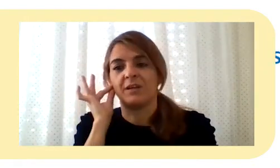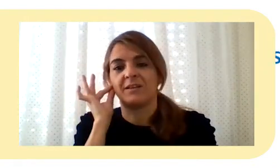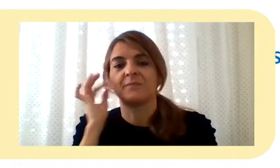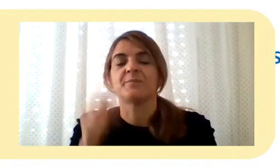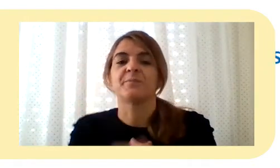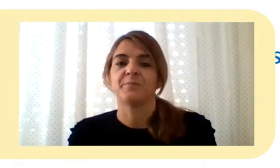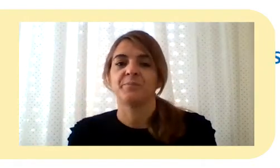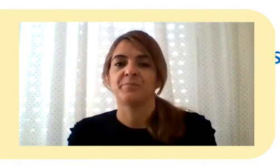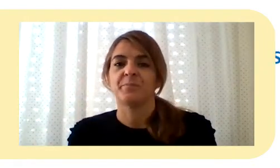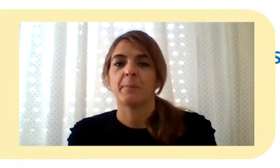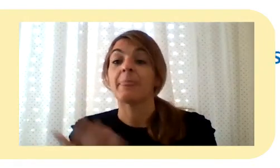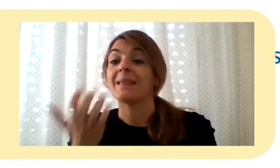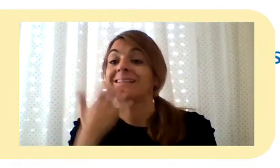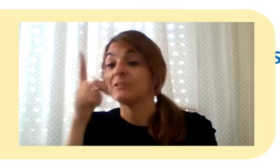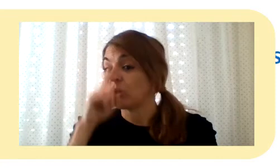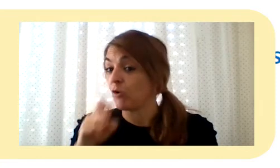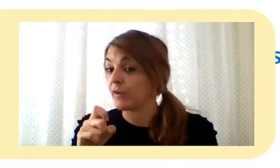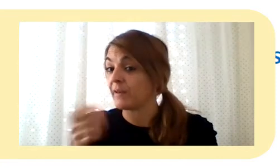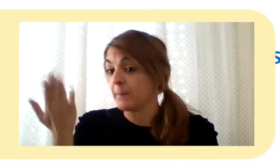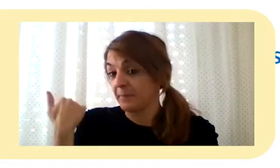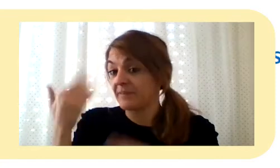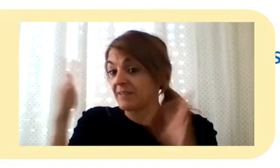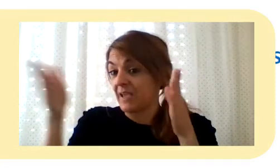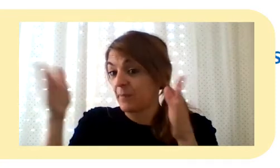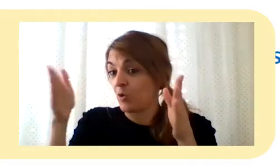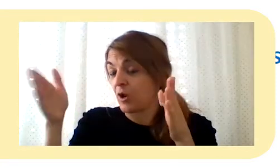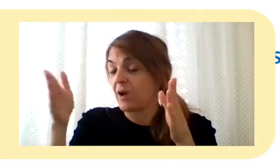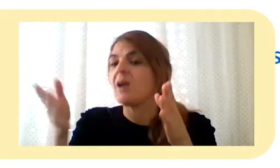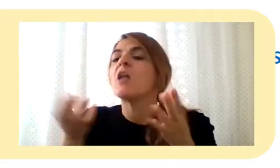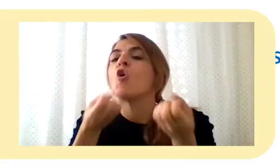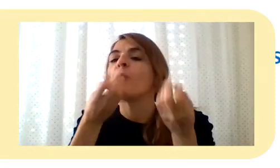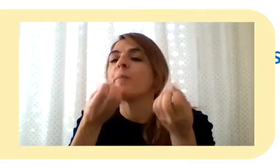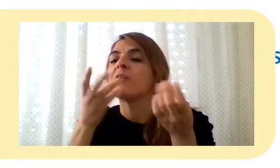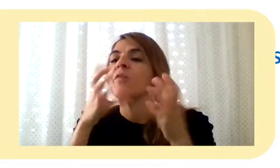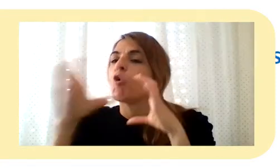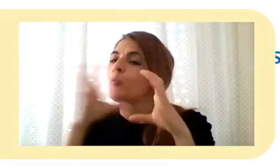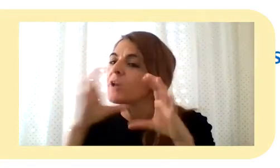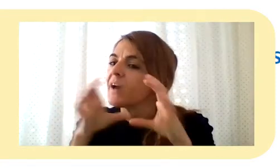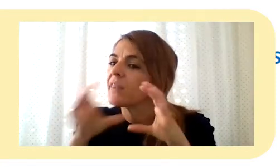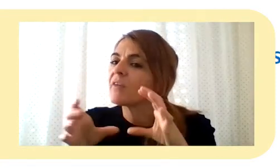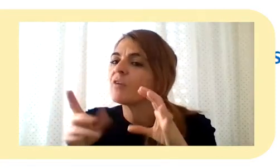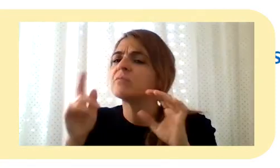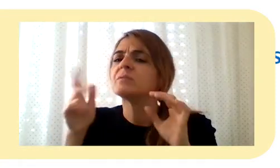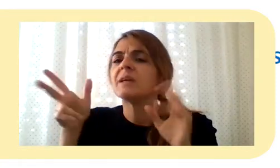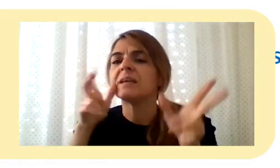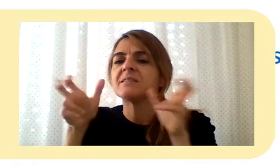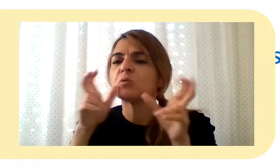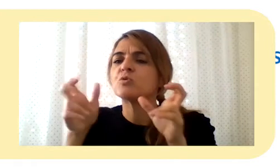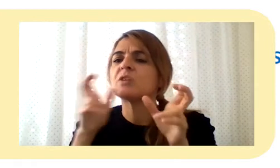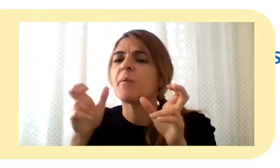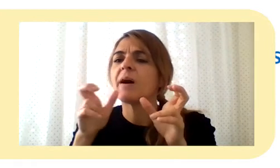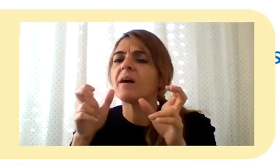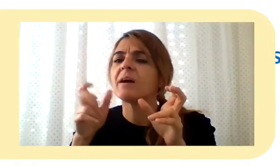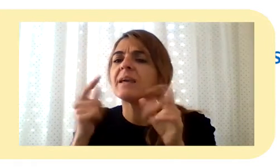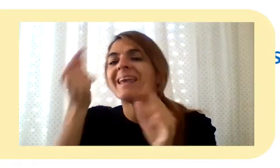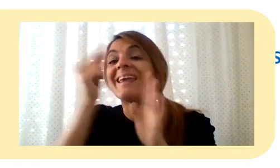os acordáis, en aquellos entonces, los medios de comunicación empieza a sonar que hay un indicador, no